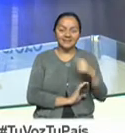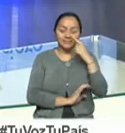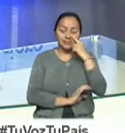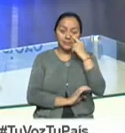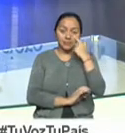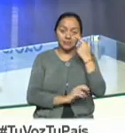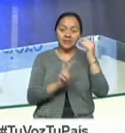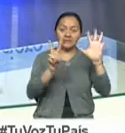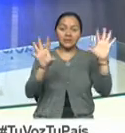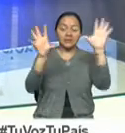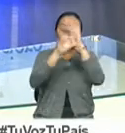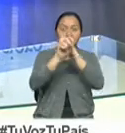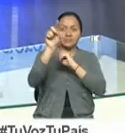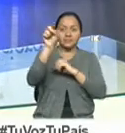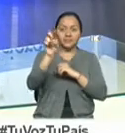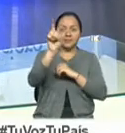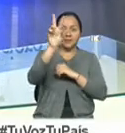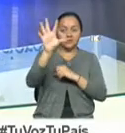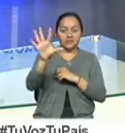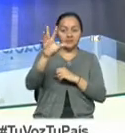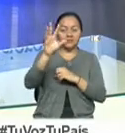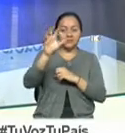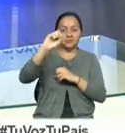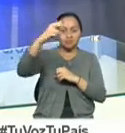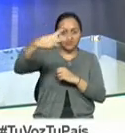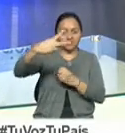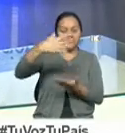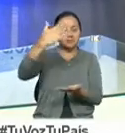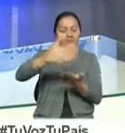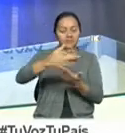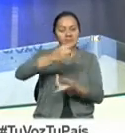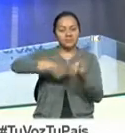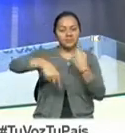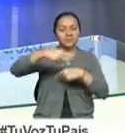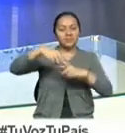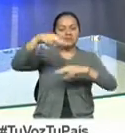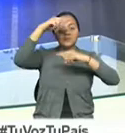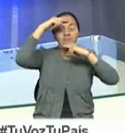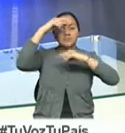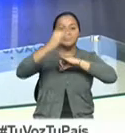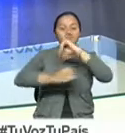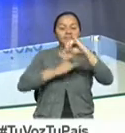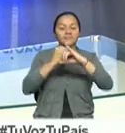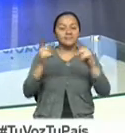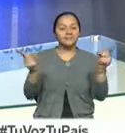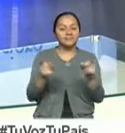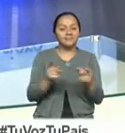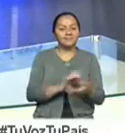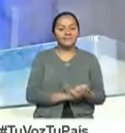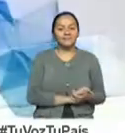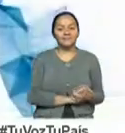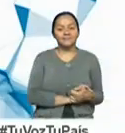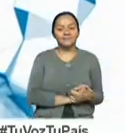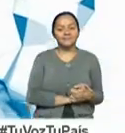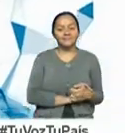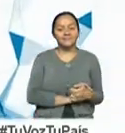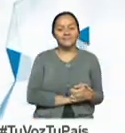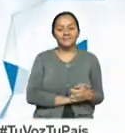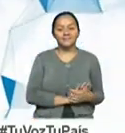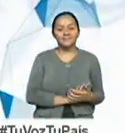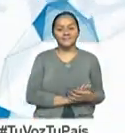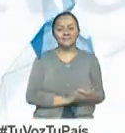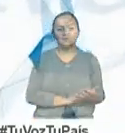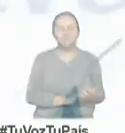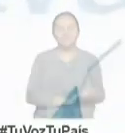19 horas con 25 minutos. Hacemos una segunda pausa. Regresamos en un momento con el resumen de las noticias del mundo.